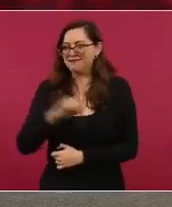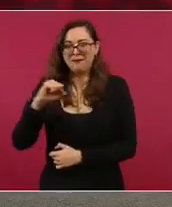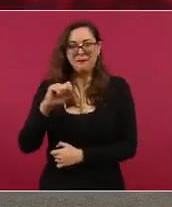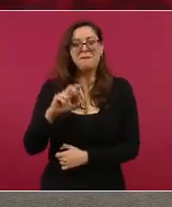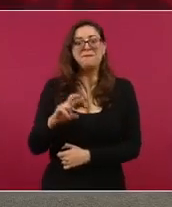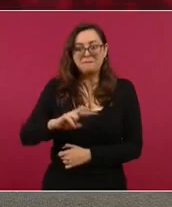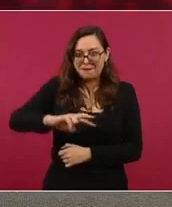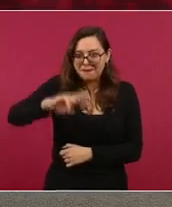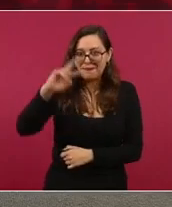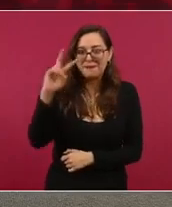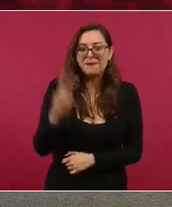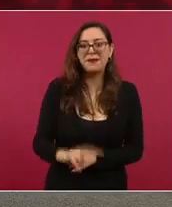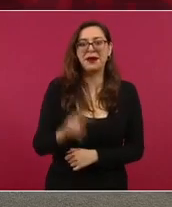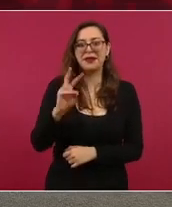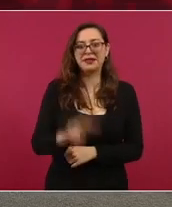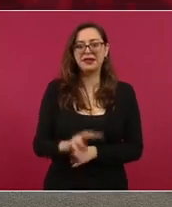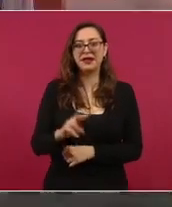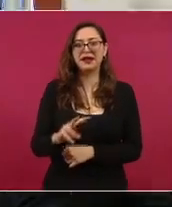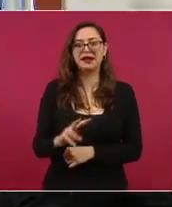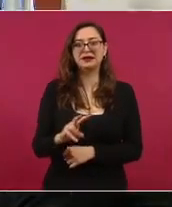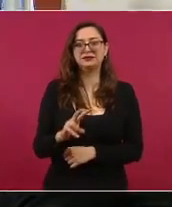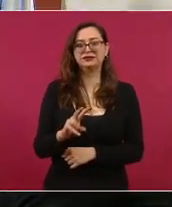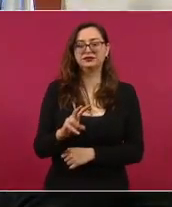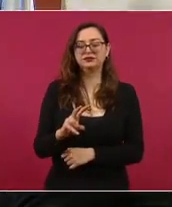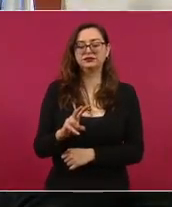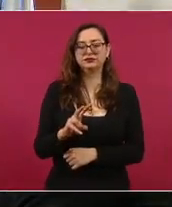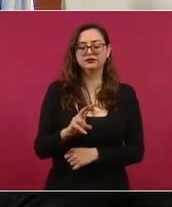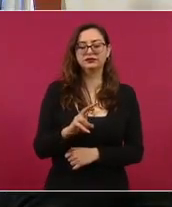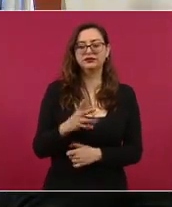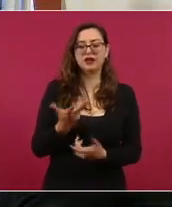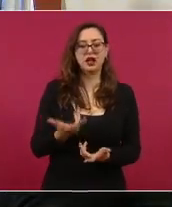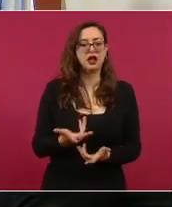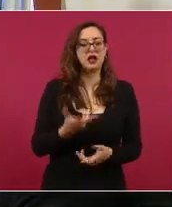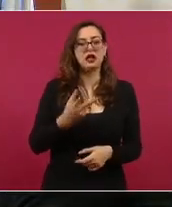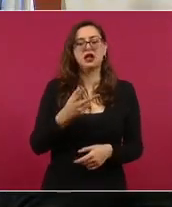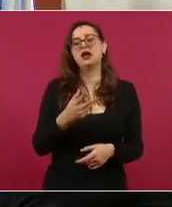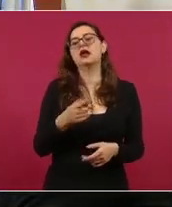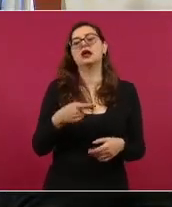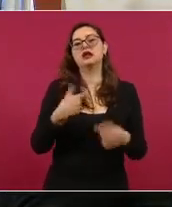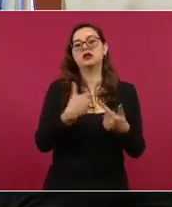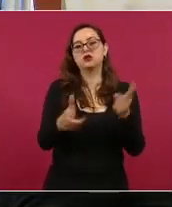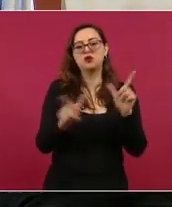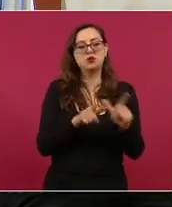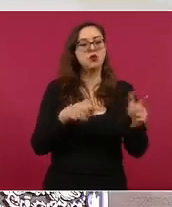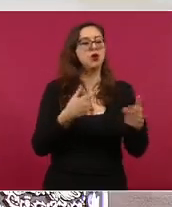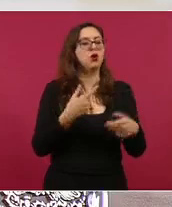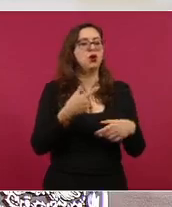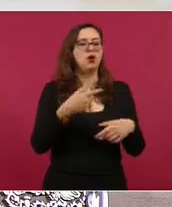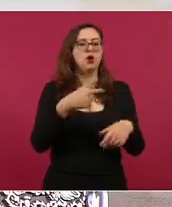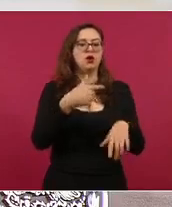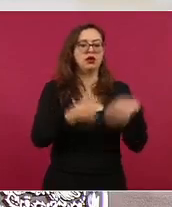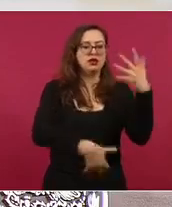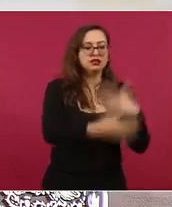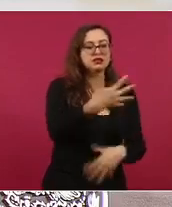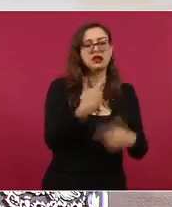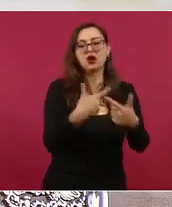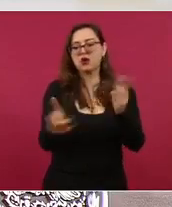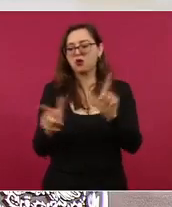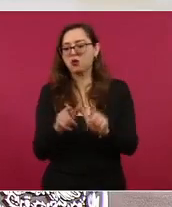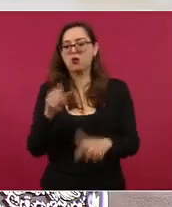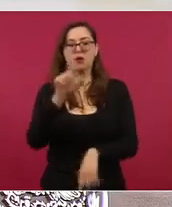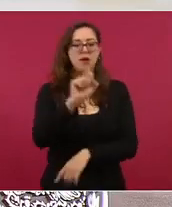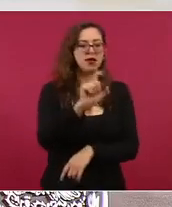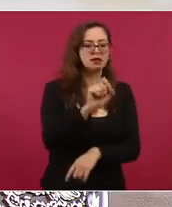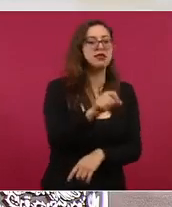selección, nacional, sub-15, sub-17, y después no los debutan en primera división y se